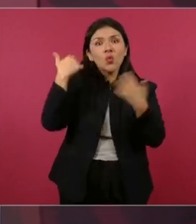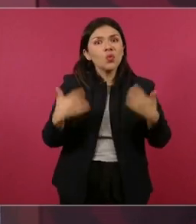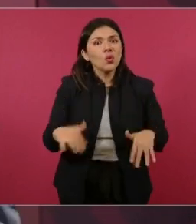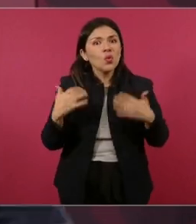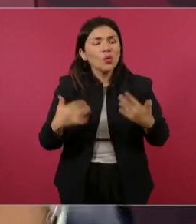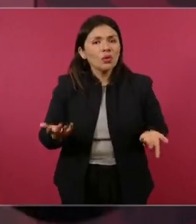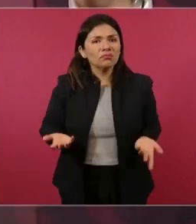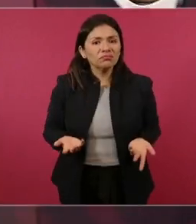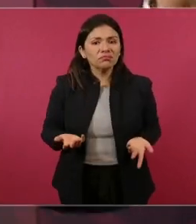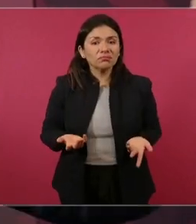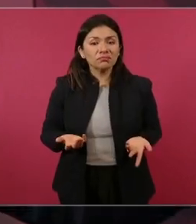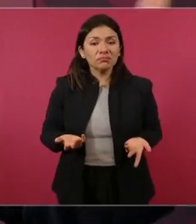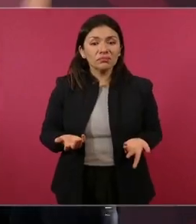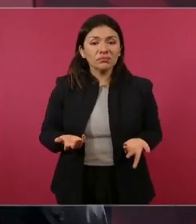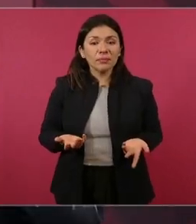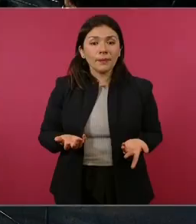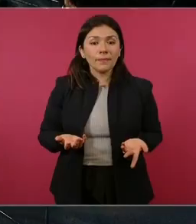Y